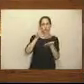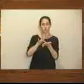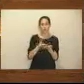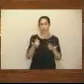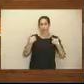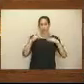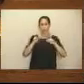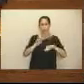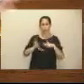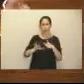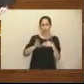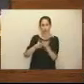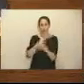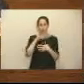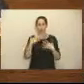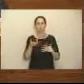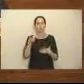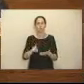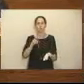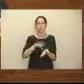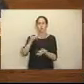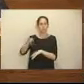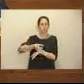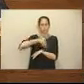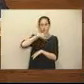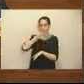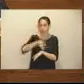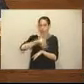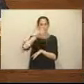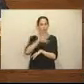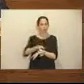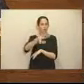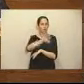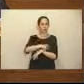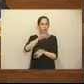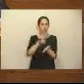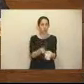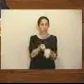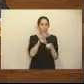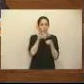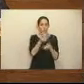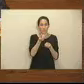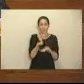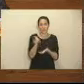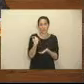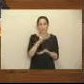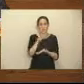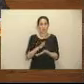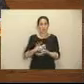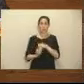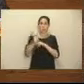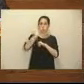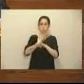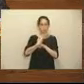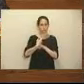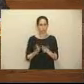sino también con el tono de letanía rutinaria, burocrática, de rendición de cuentas casi obligada que imprimió al discurso.